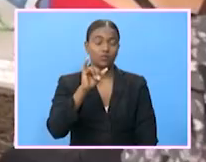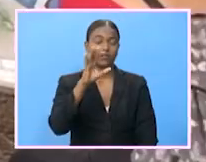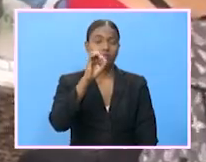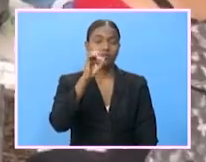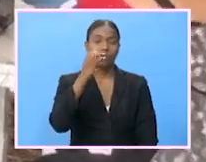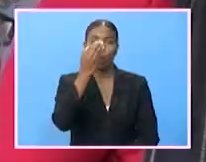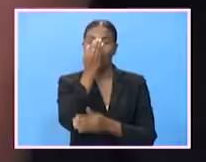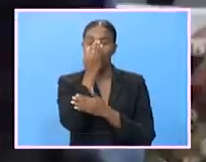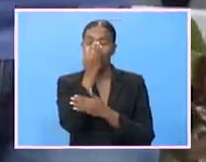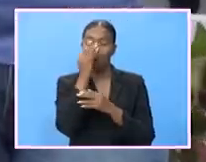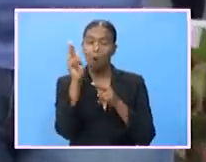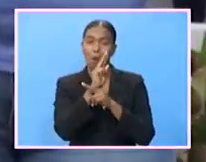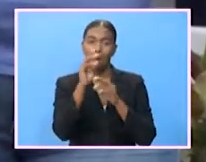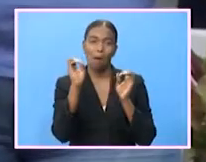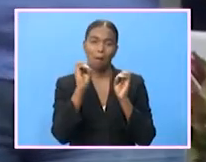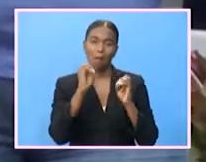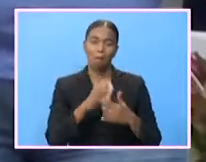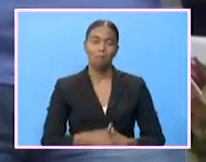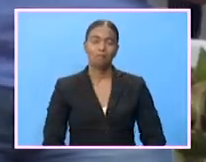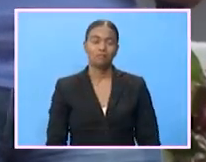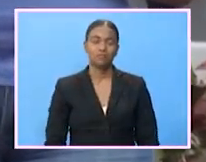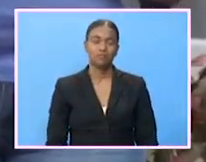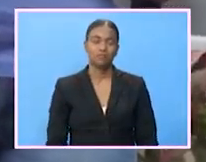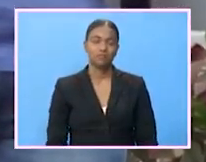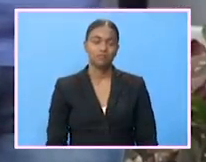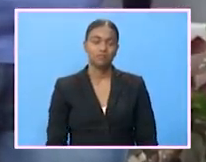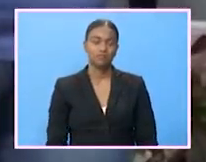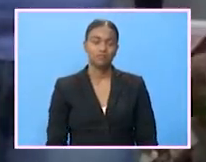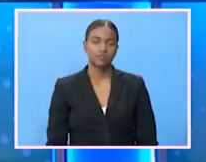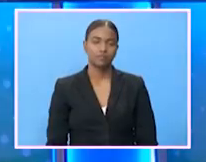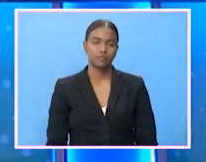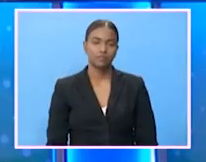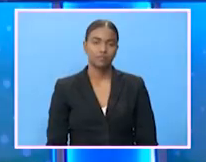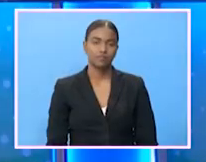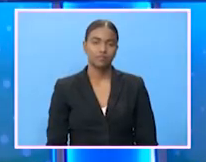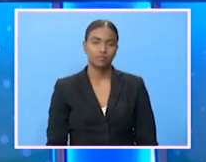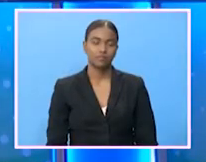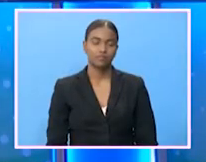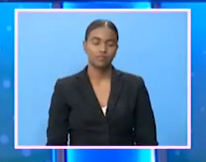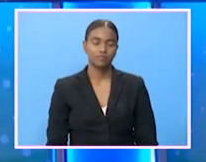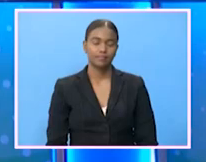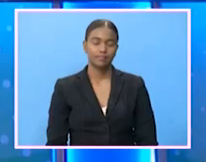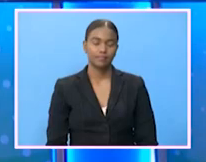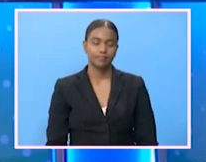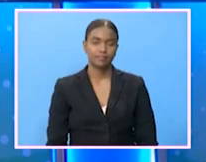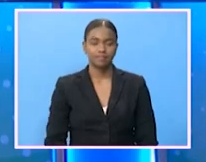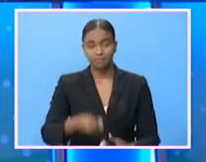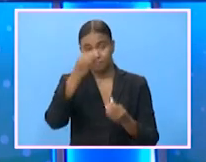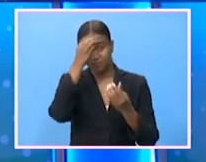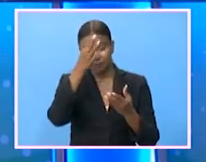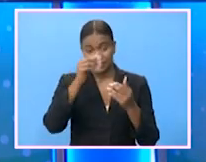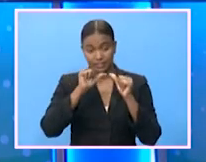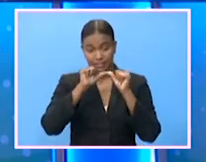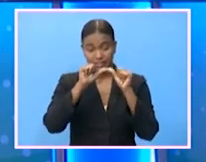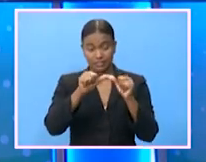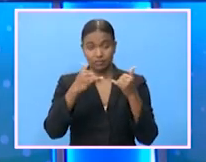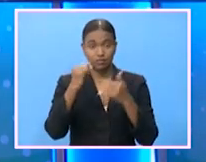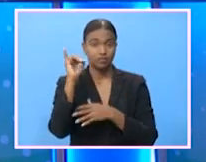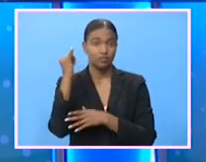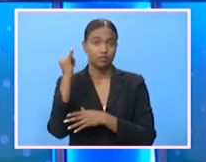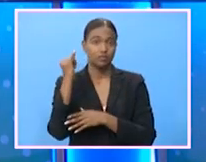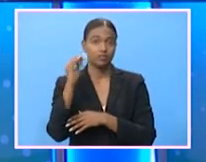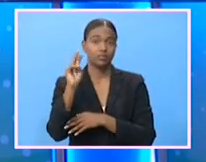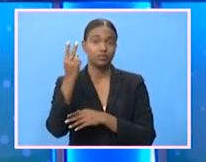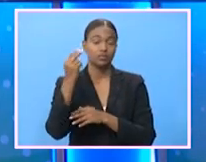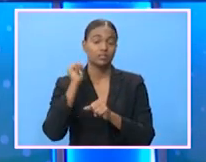ventiladores ocupados. tanto, les contamos que continúa este jueves la